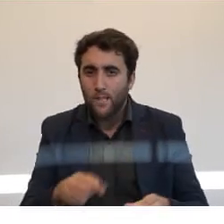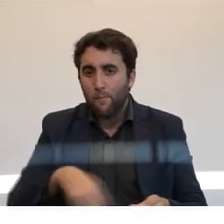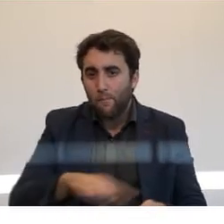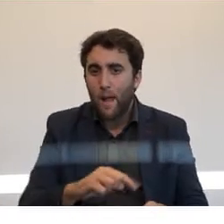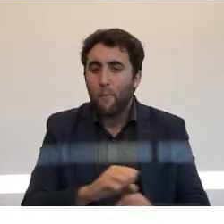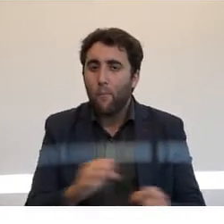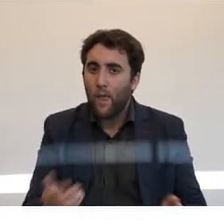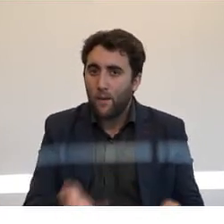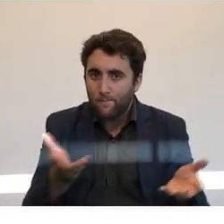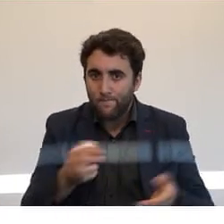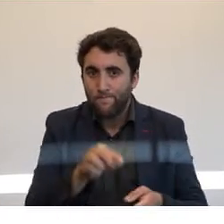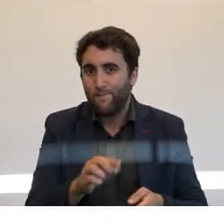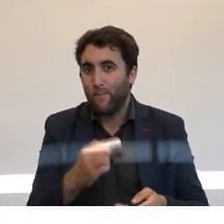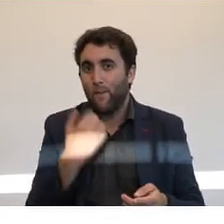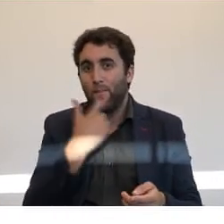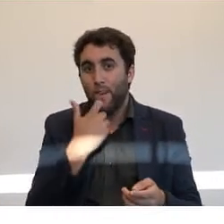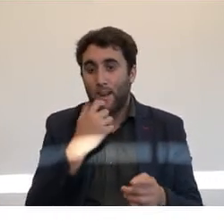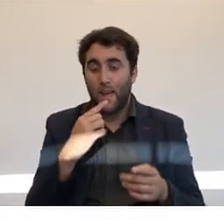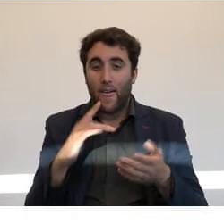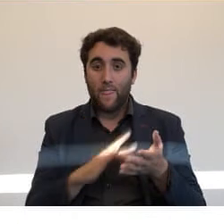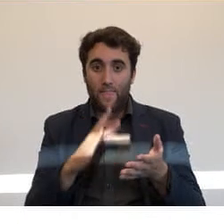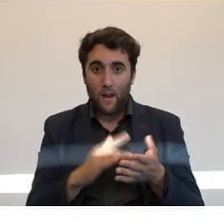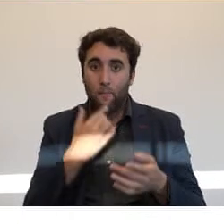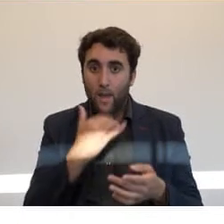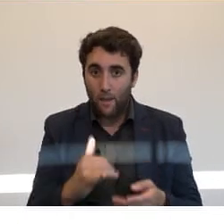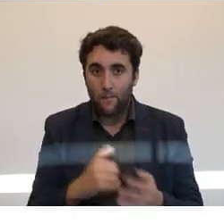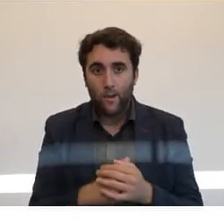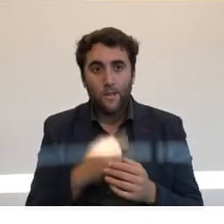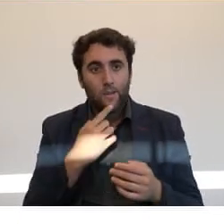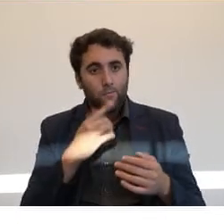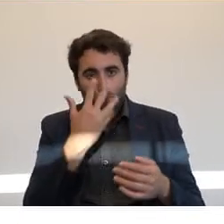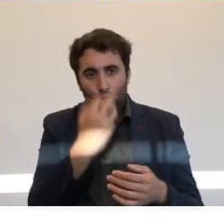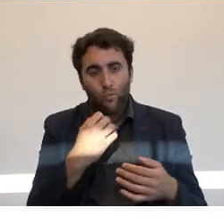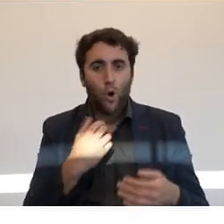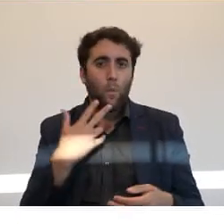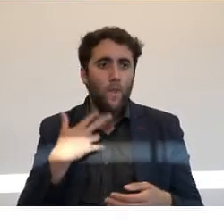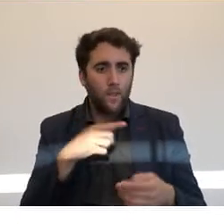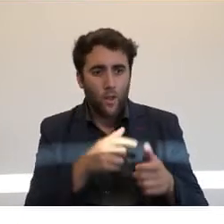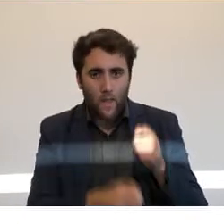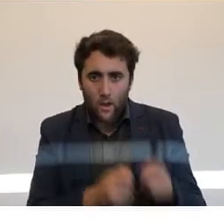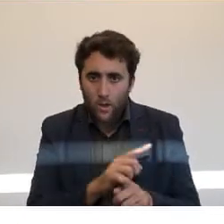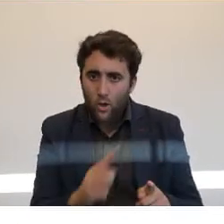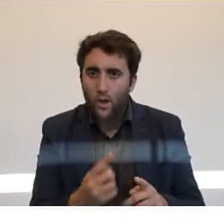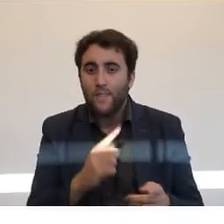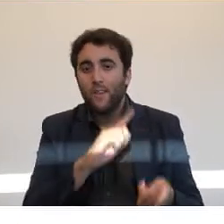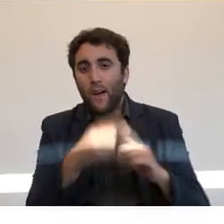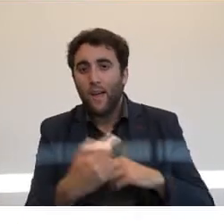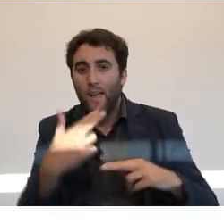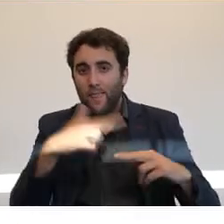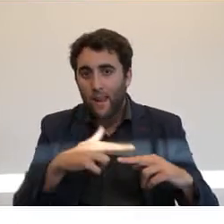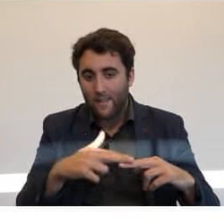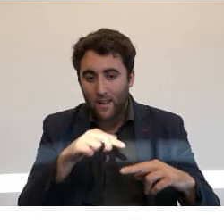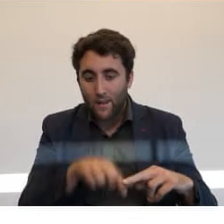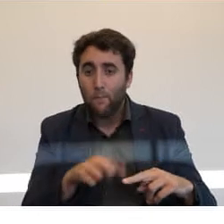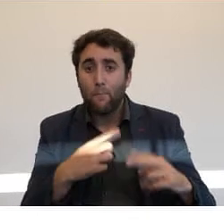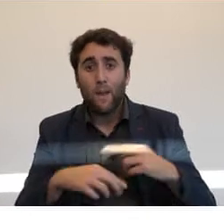tiene acceso instrumental o técnico a los aparatos o a la tecnología. La conectividad per se no